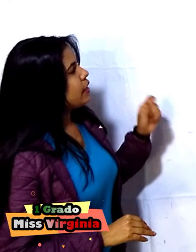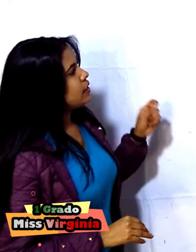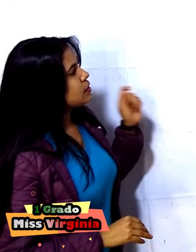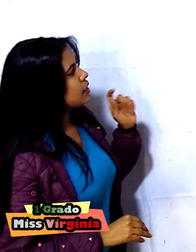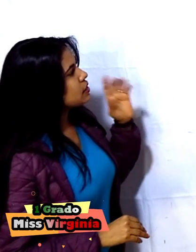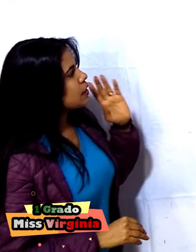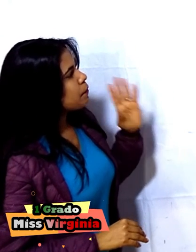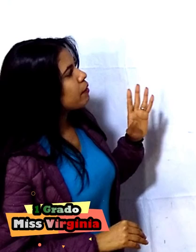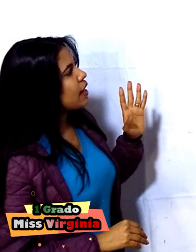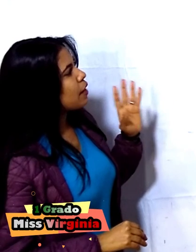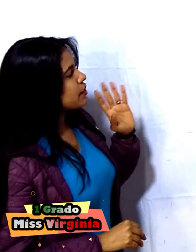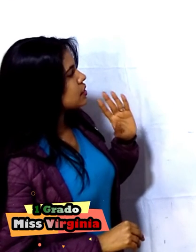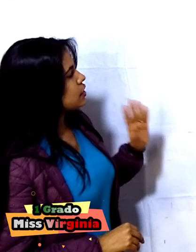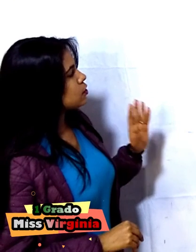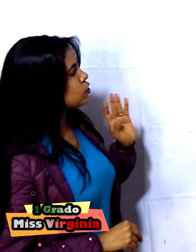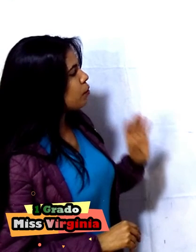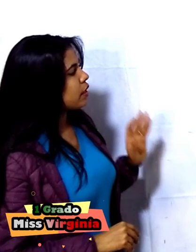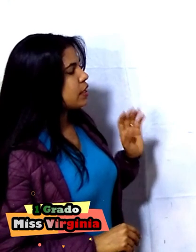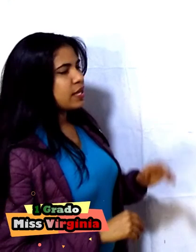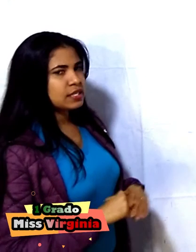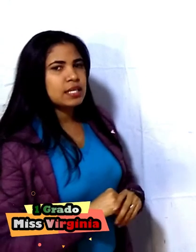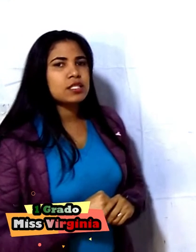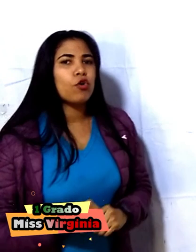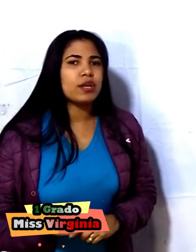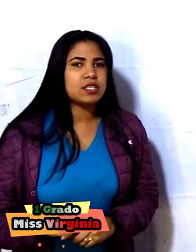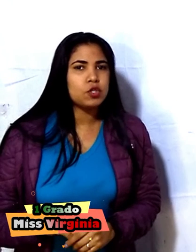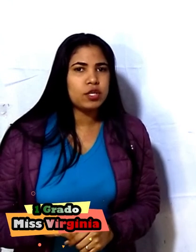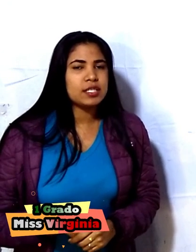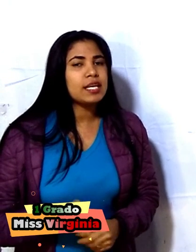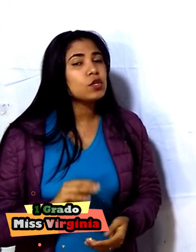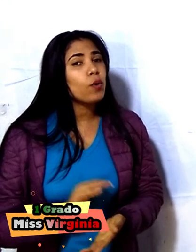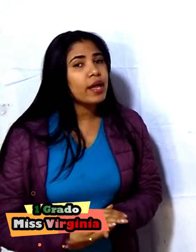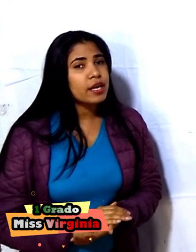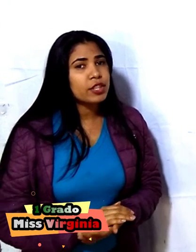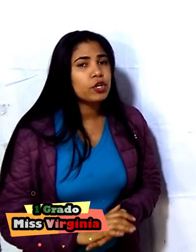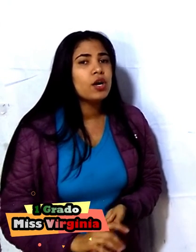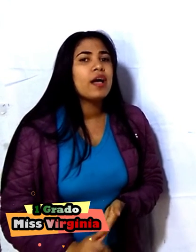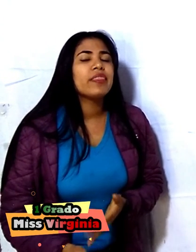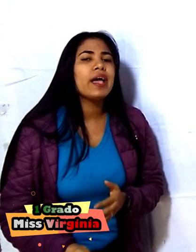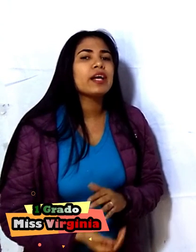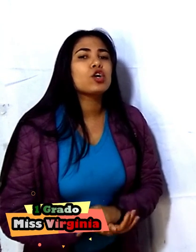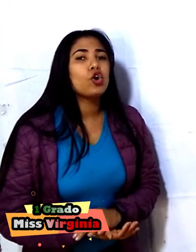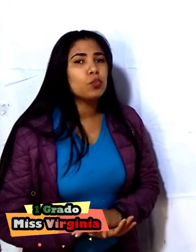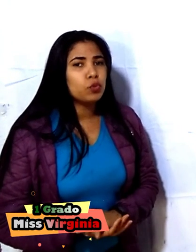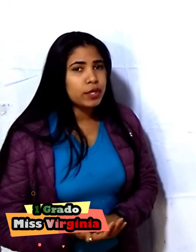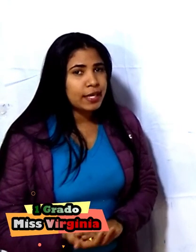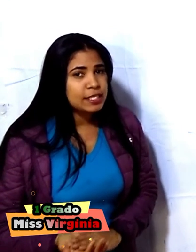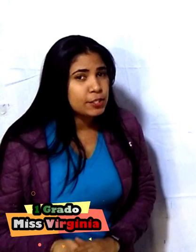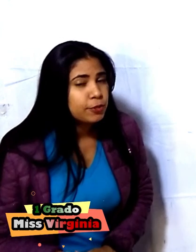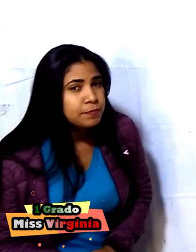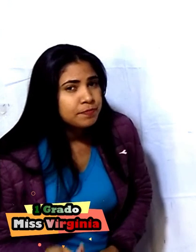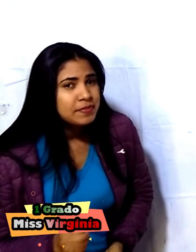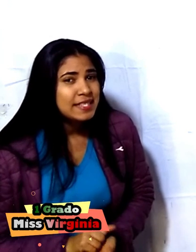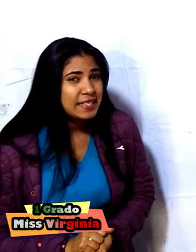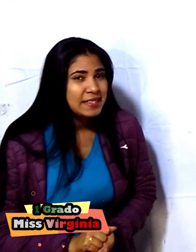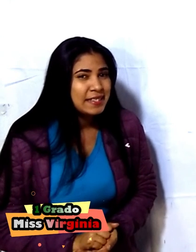escribir estas palabras, estos nombres y estas oraciones. Es un cuadernito de